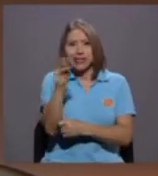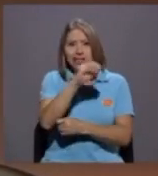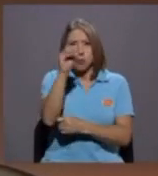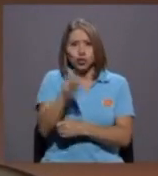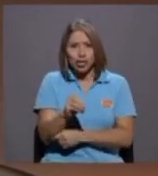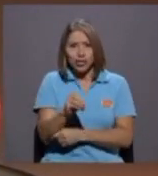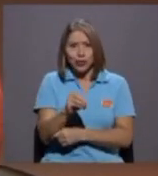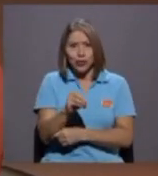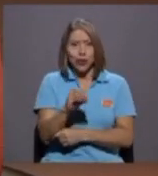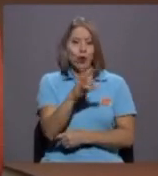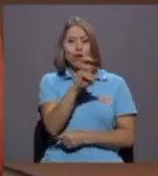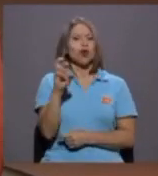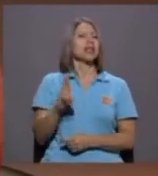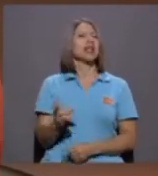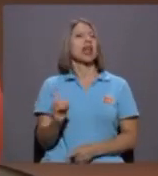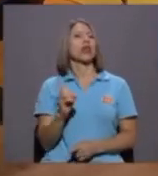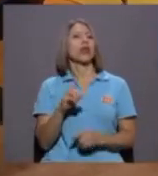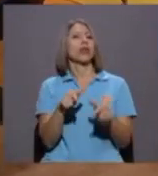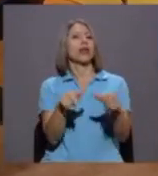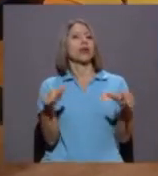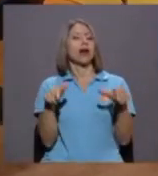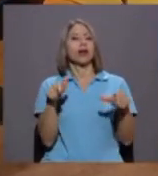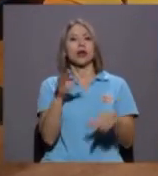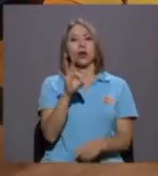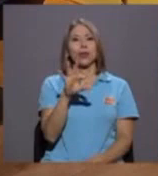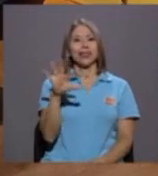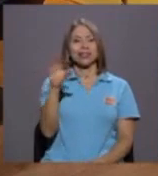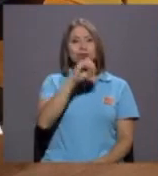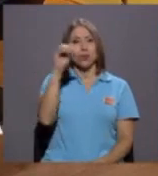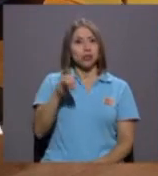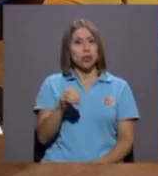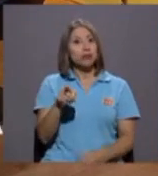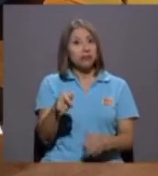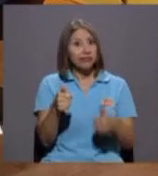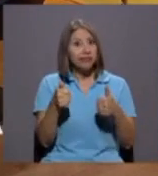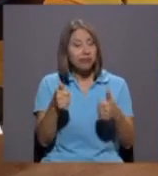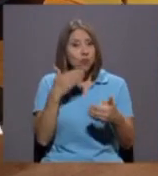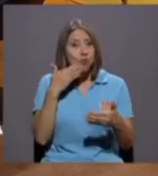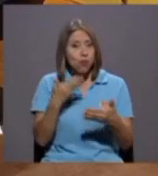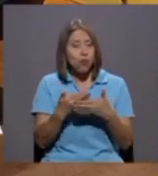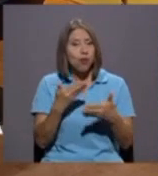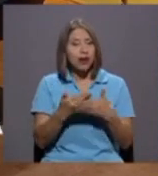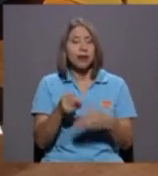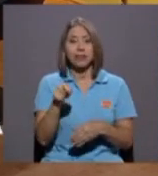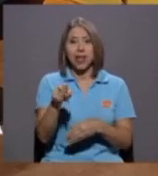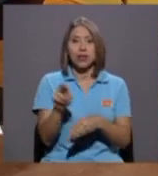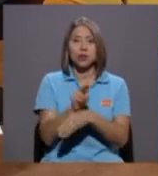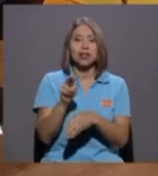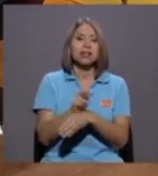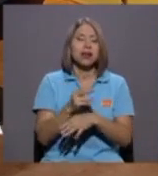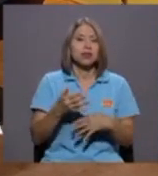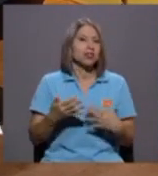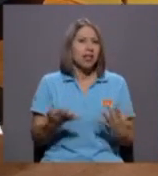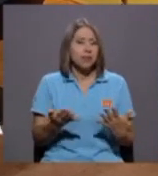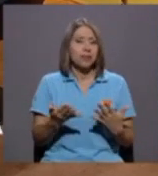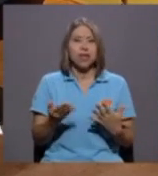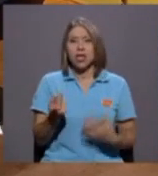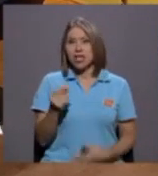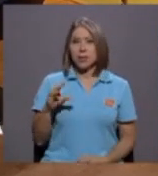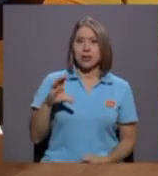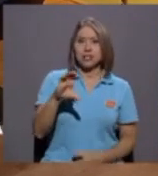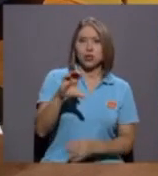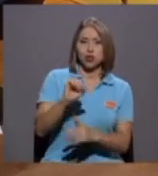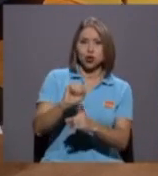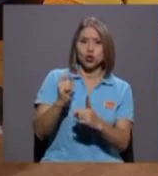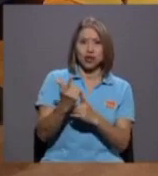Rica se ubica en un 95%, que es bastante buena. Ahí lo que utilizamos fue la inversión social que hace el